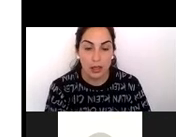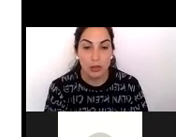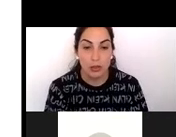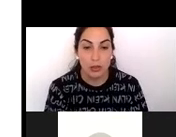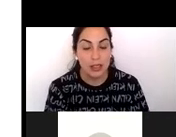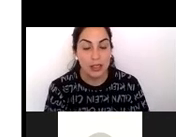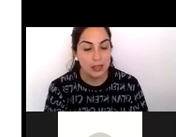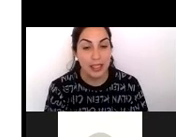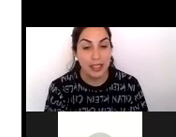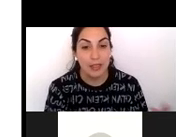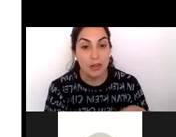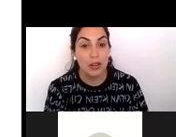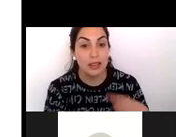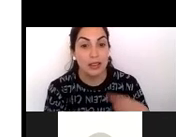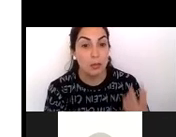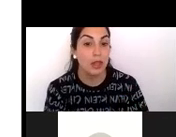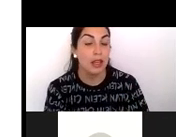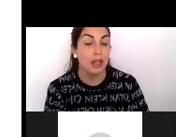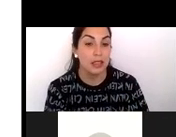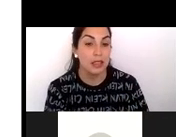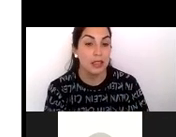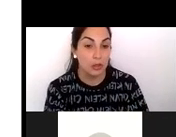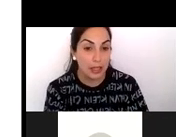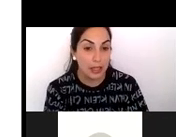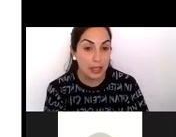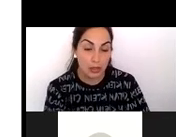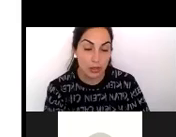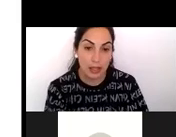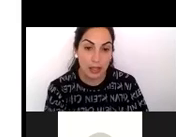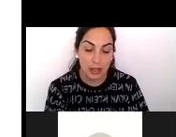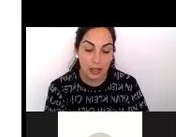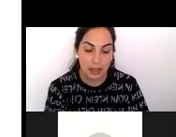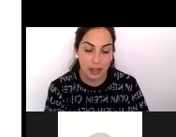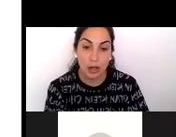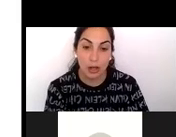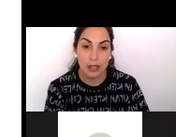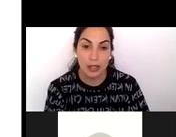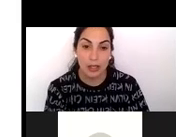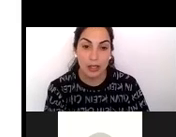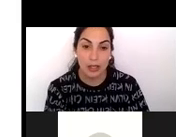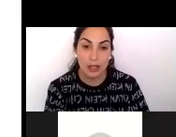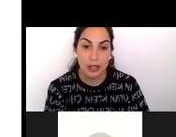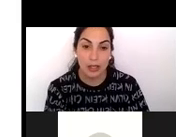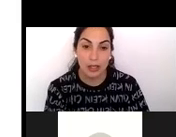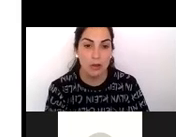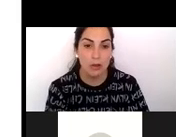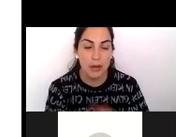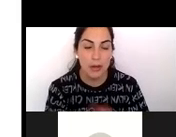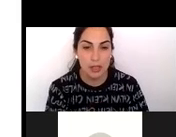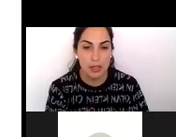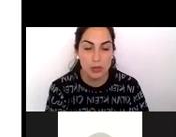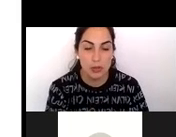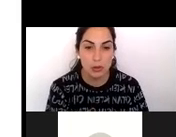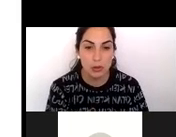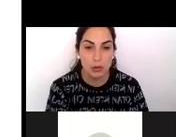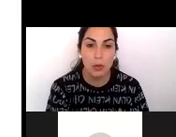donde tiene que ver con el tipo de receptor y lector que quiere obtener ese mismo periódico, ya, pero